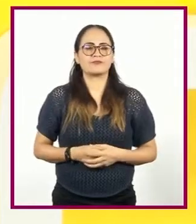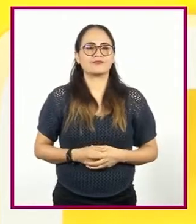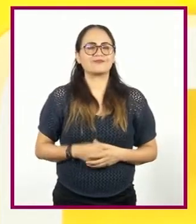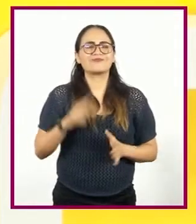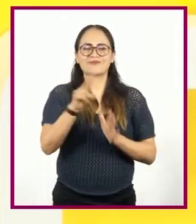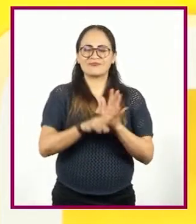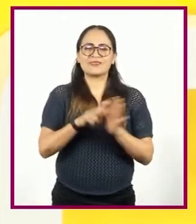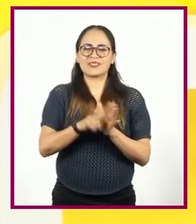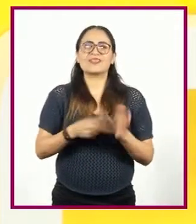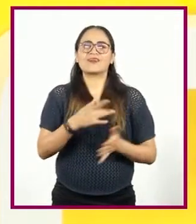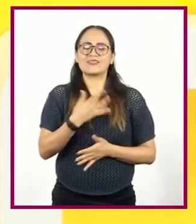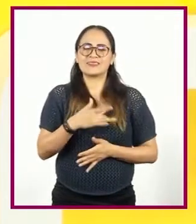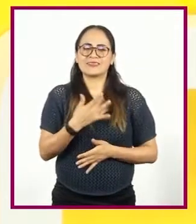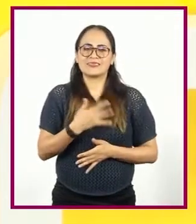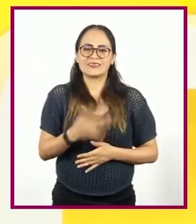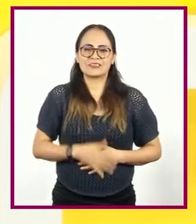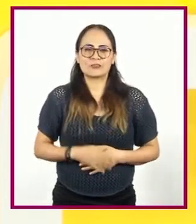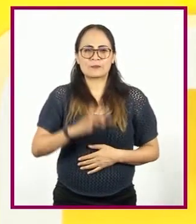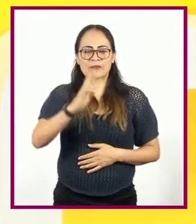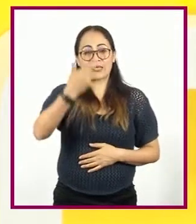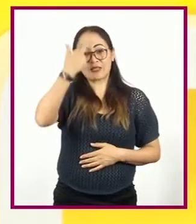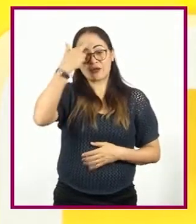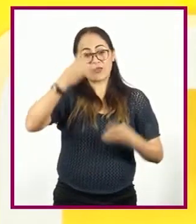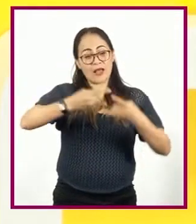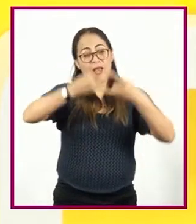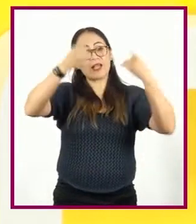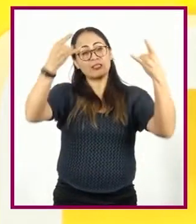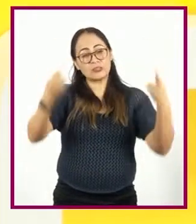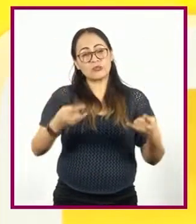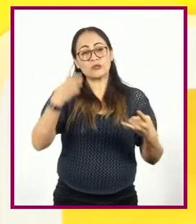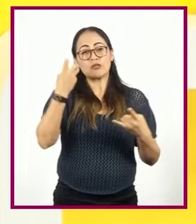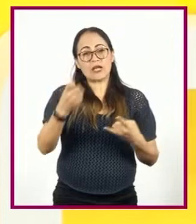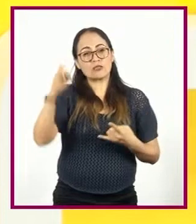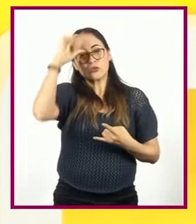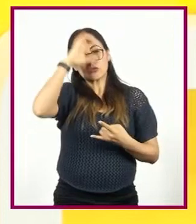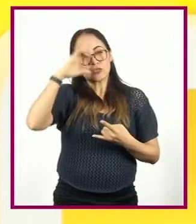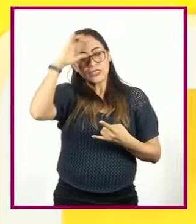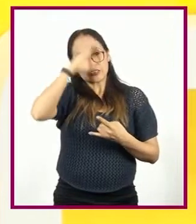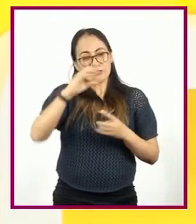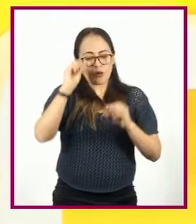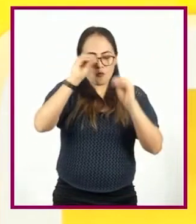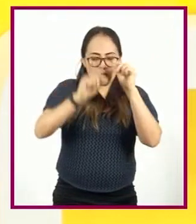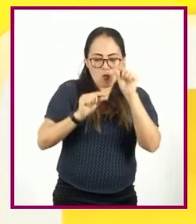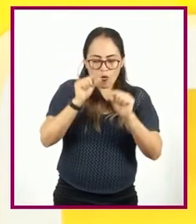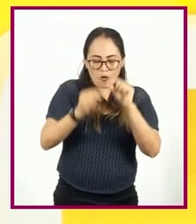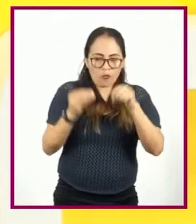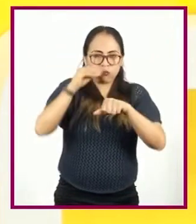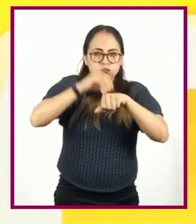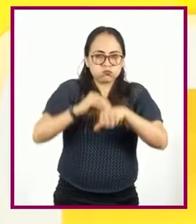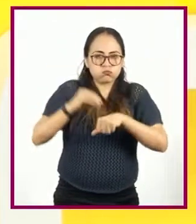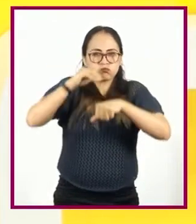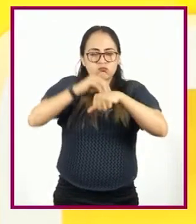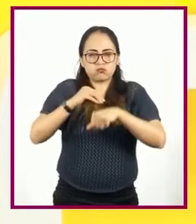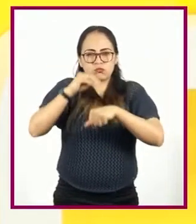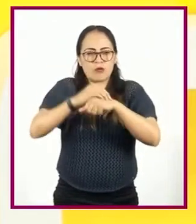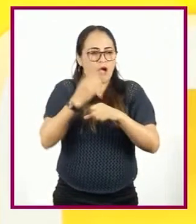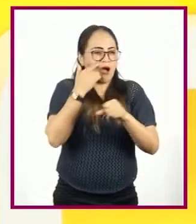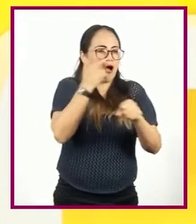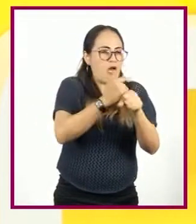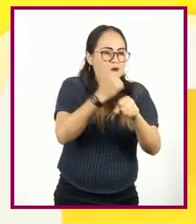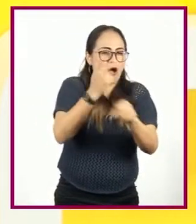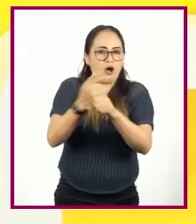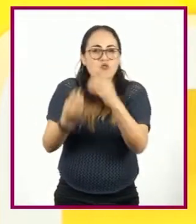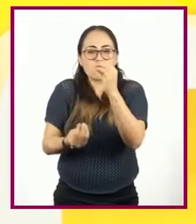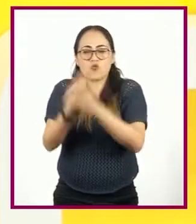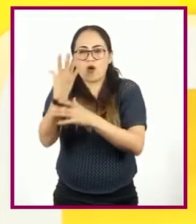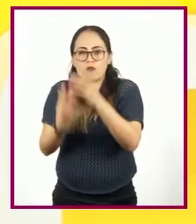video? Recordemos que la historia es una ciencia en constante construcción. Por ello, cada descubrimiento puede